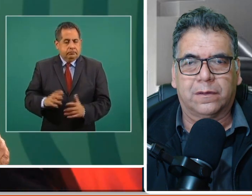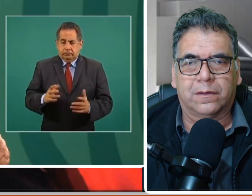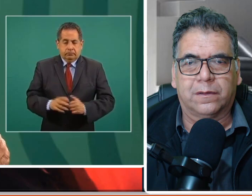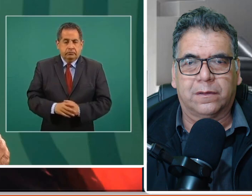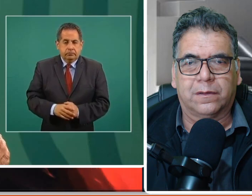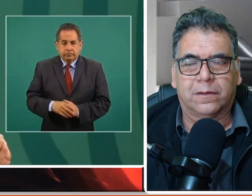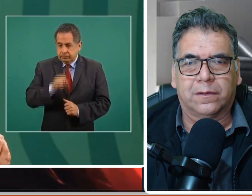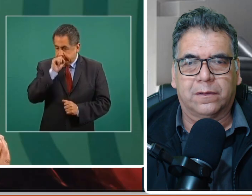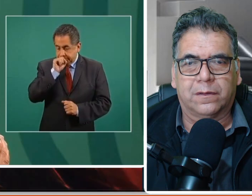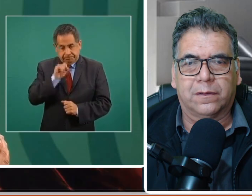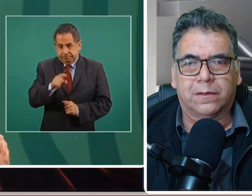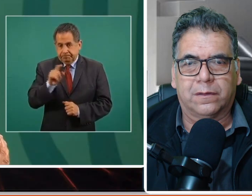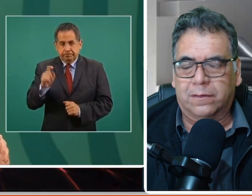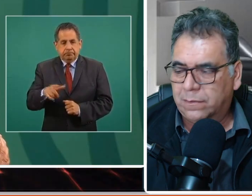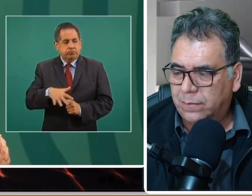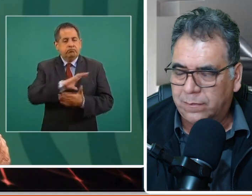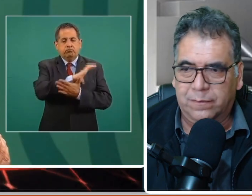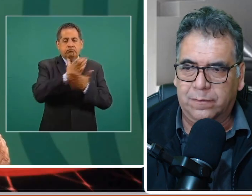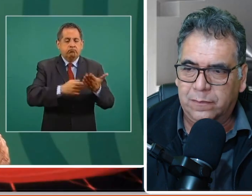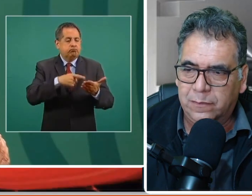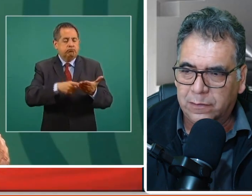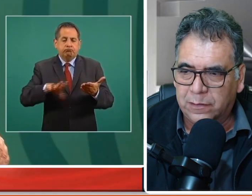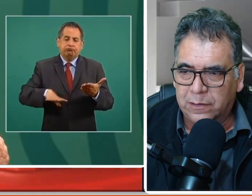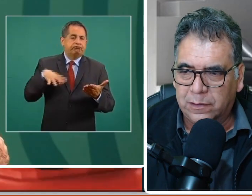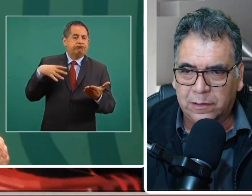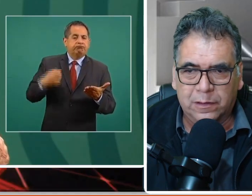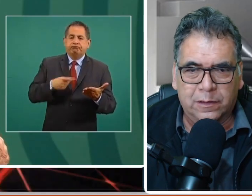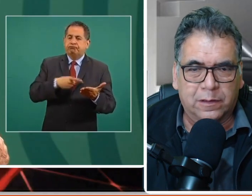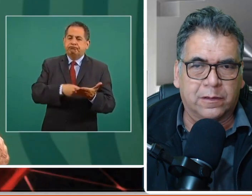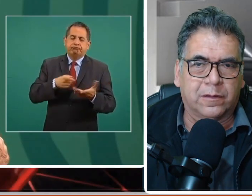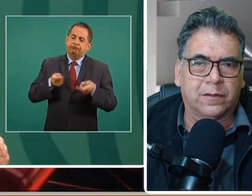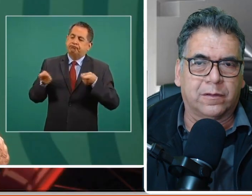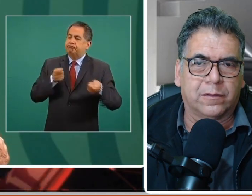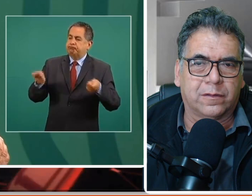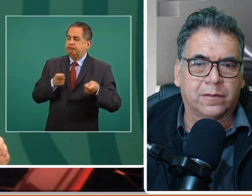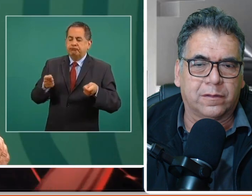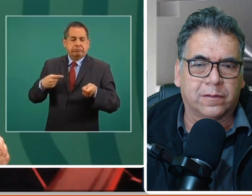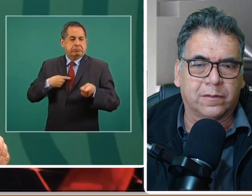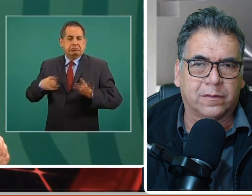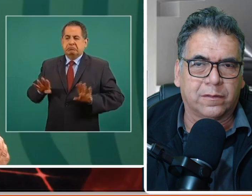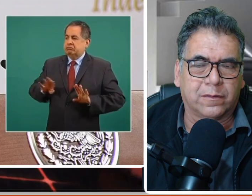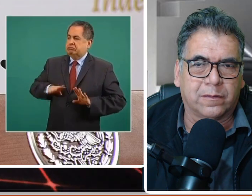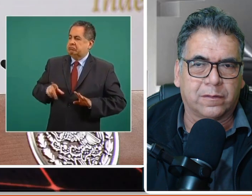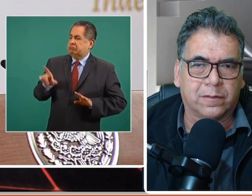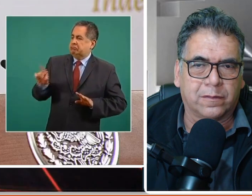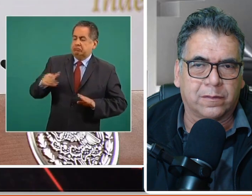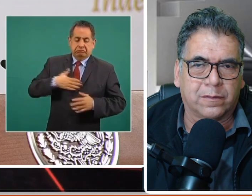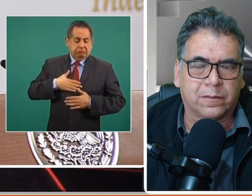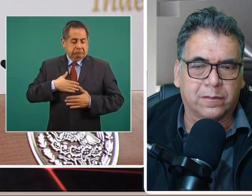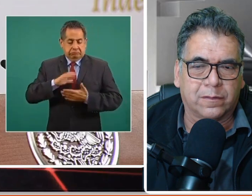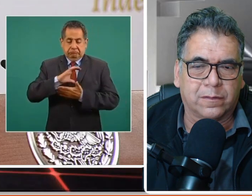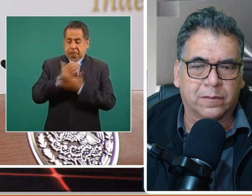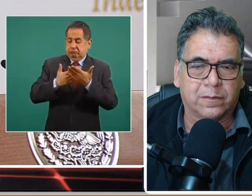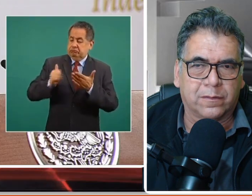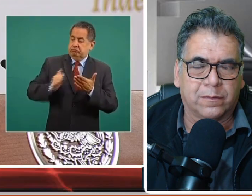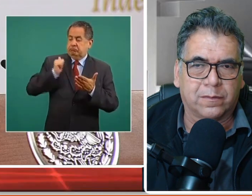porque también un contrato abusivo, contratos leoninos, en el caso de Odebrecht. Imagínense